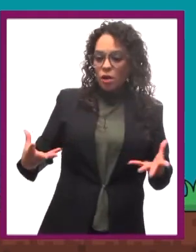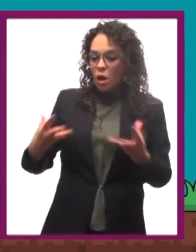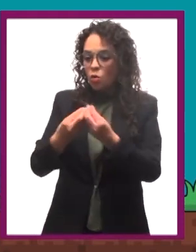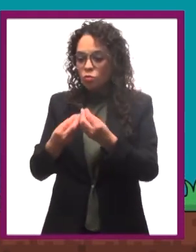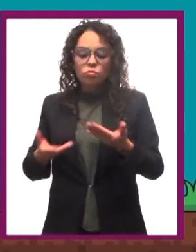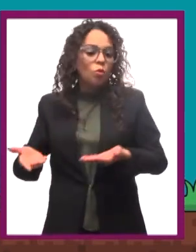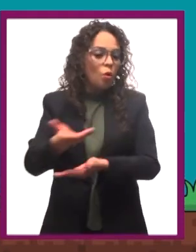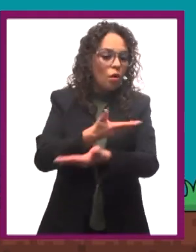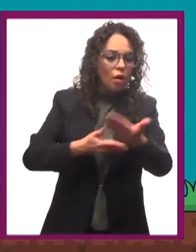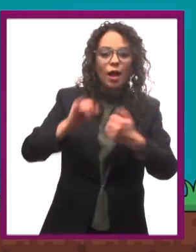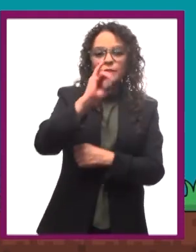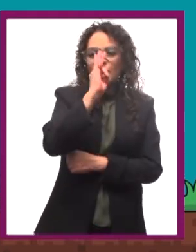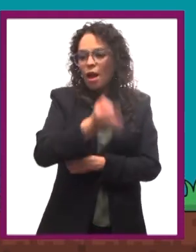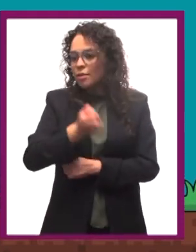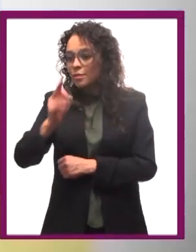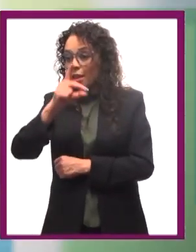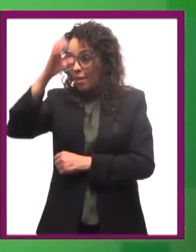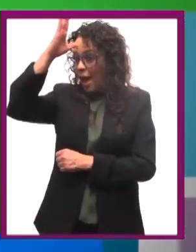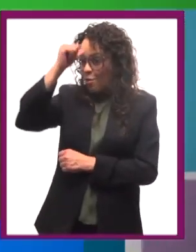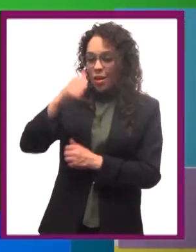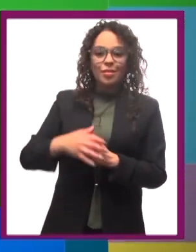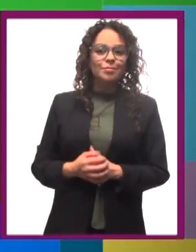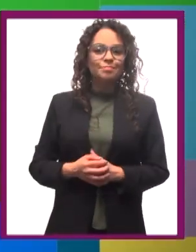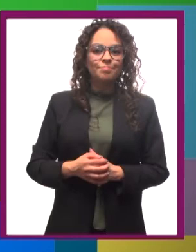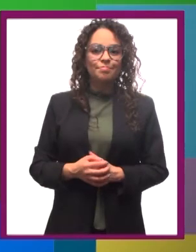aceptar reglas en conjunto, que es súper importante.